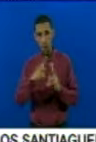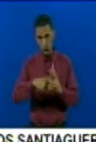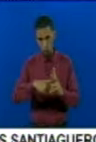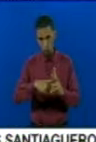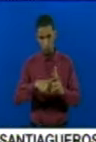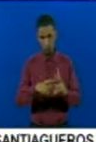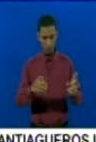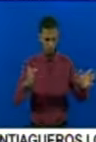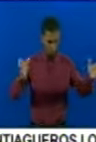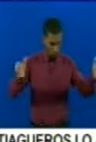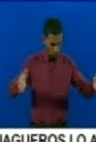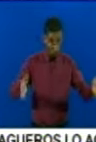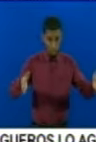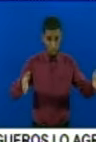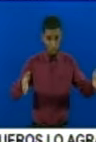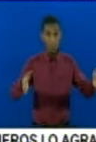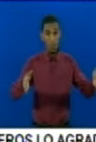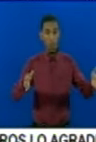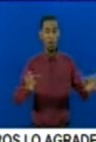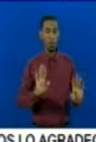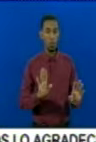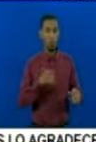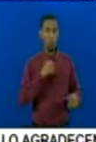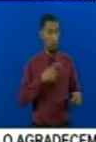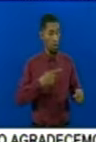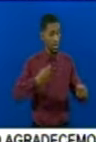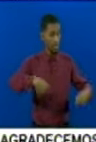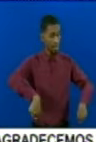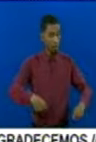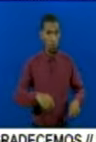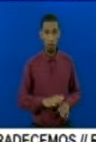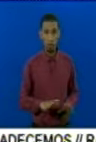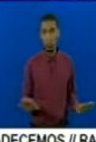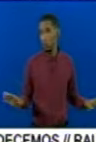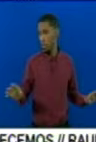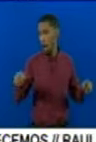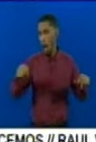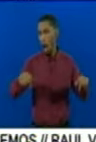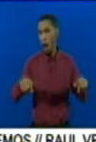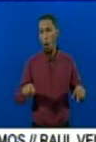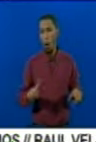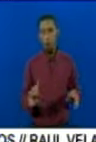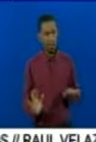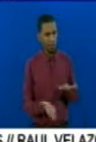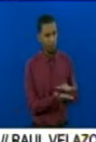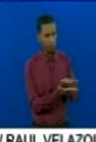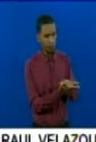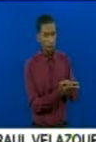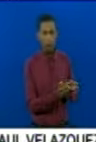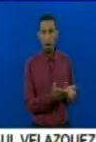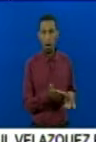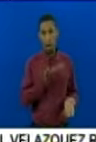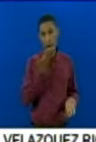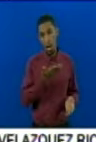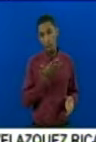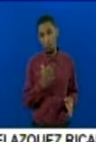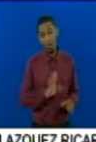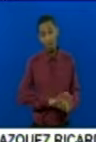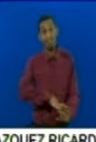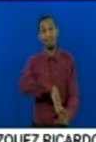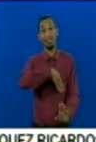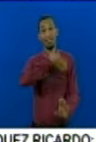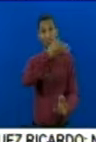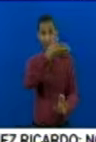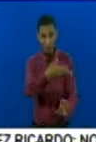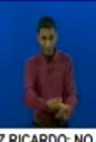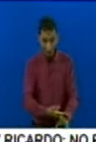próximos 33 días, son decisivos para el completamiento de esta campaña azucarera. Luego, bueno, ya a fines de